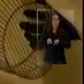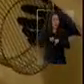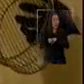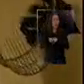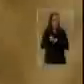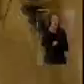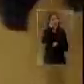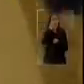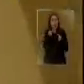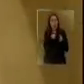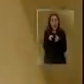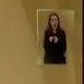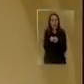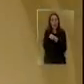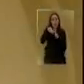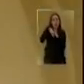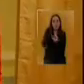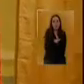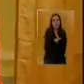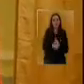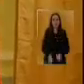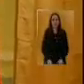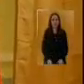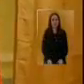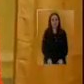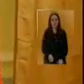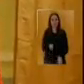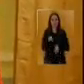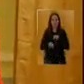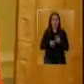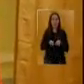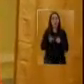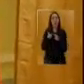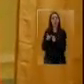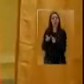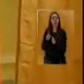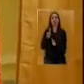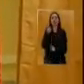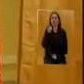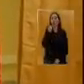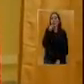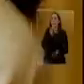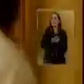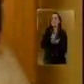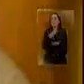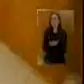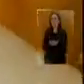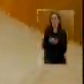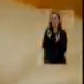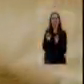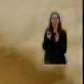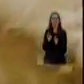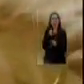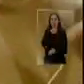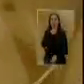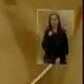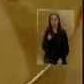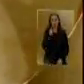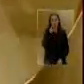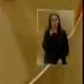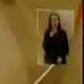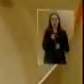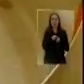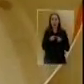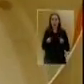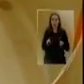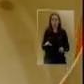en recordar el camino a su madriguera. Este es el animal control, está tratado con agua y alimento normal. Tenemos que mantener este